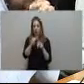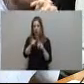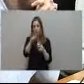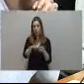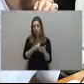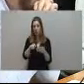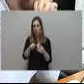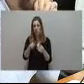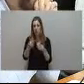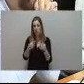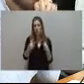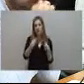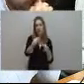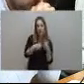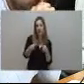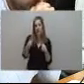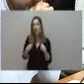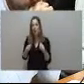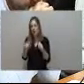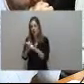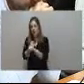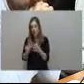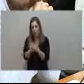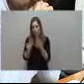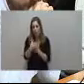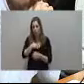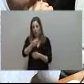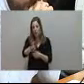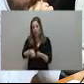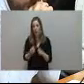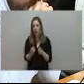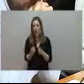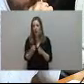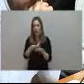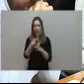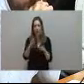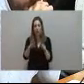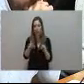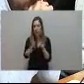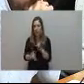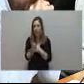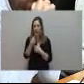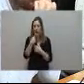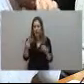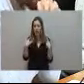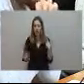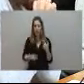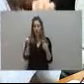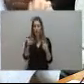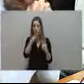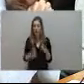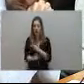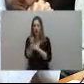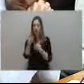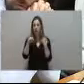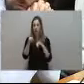y conciliación o la contratación de colectivos desfavorecidos redunda en la potenciación de un tejido empresarial más responsable que genera